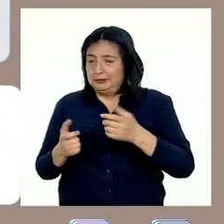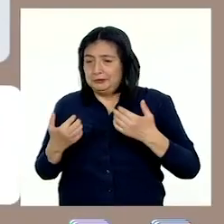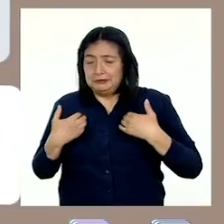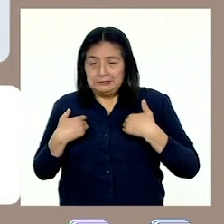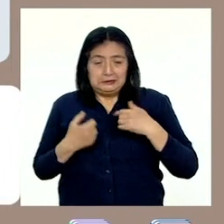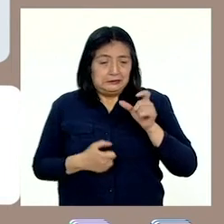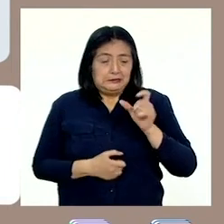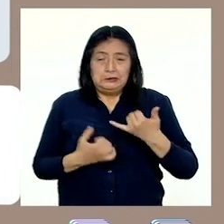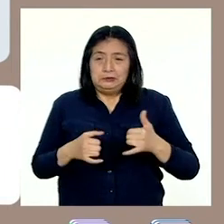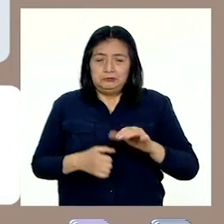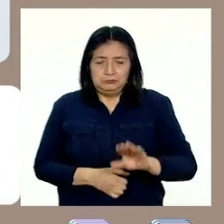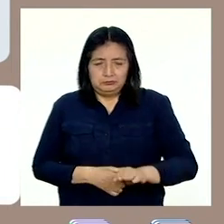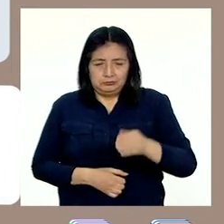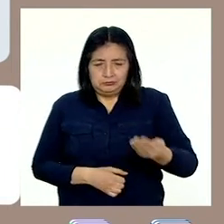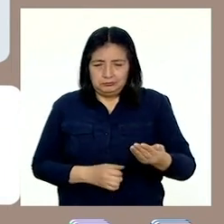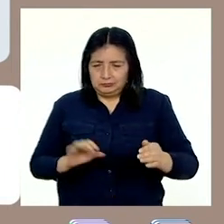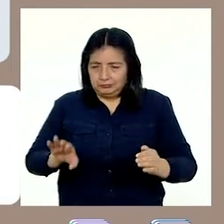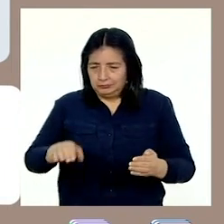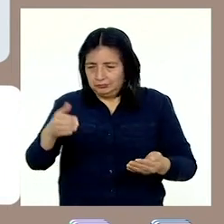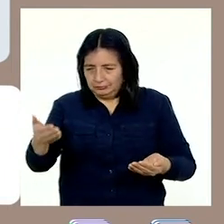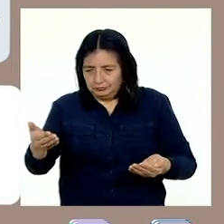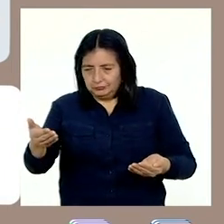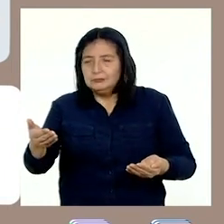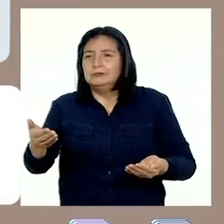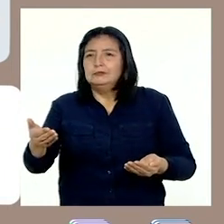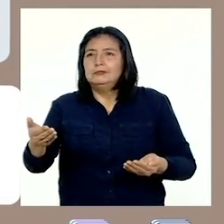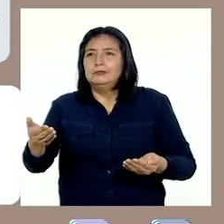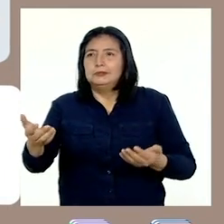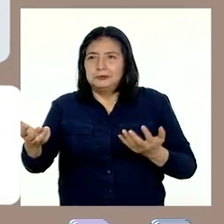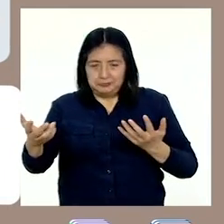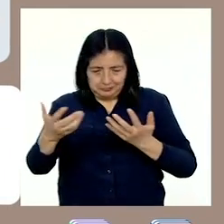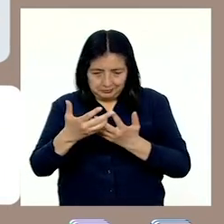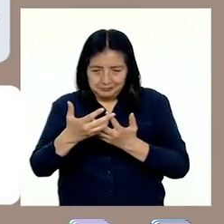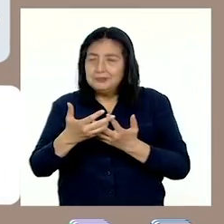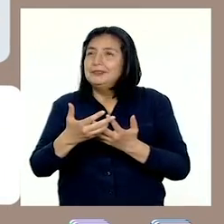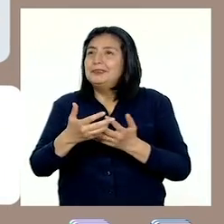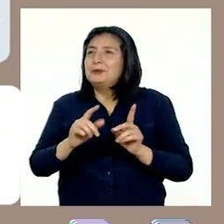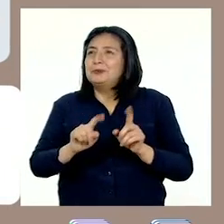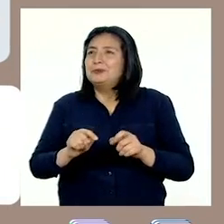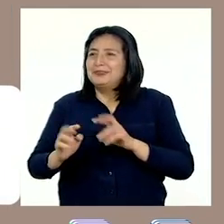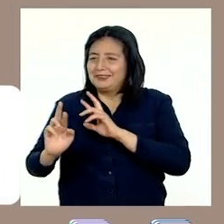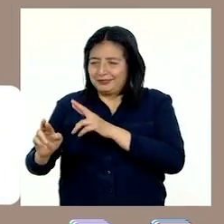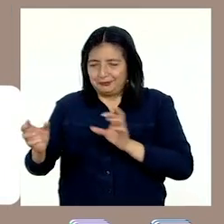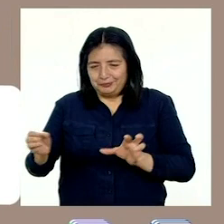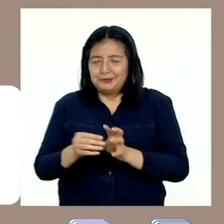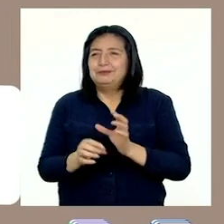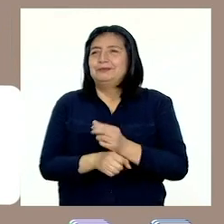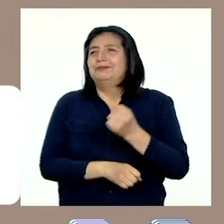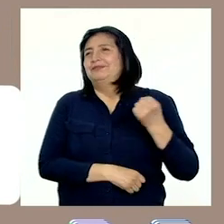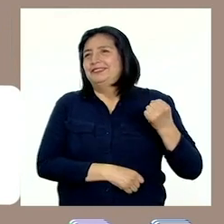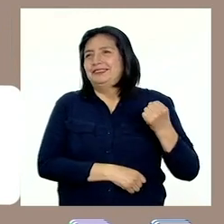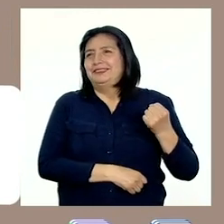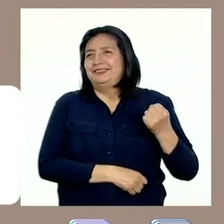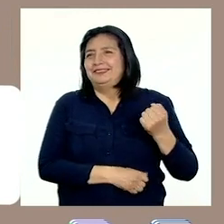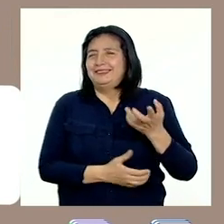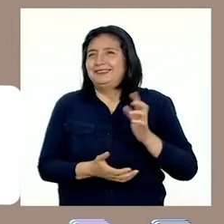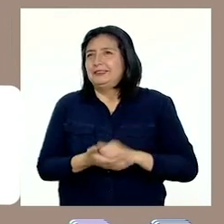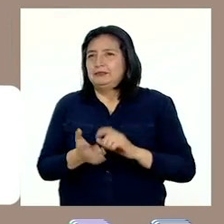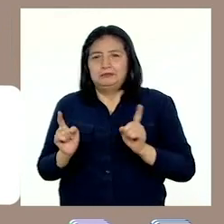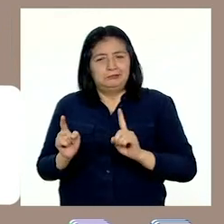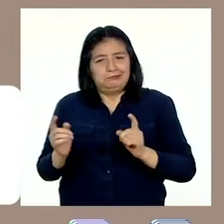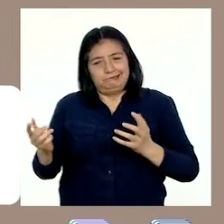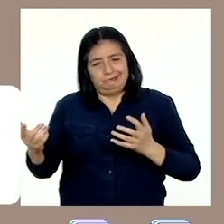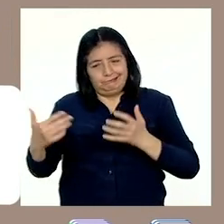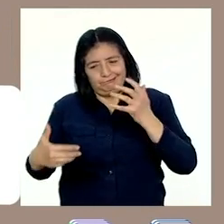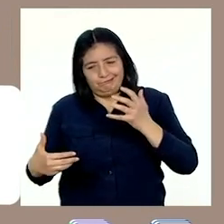toque jugar, volteará 2 tarjetas. Si la pregunta coincide con la respuesta, se lleva las tarjetas. Y si